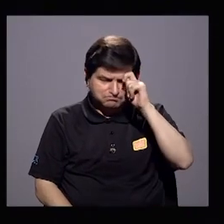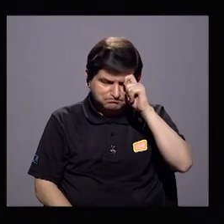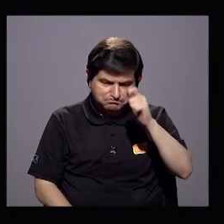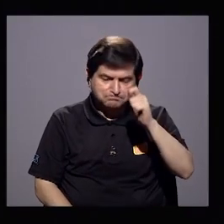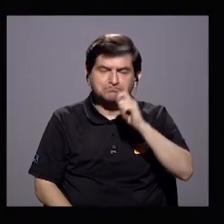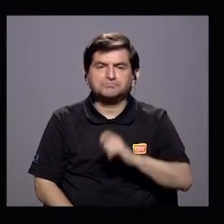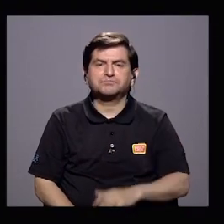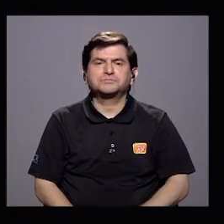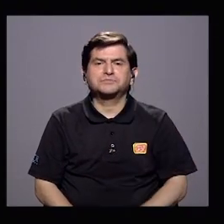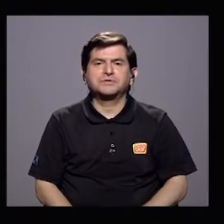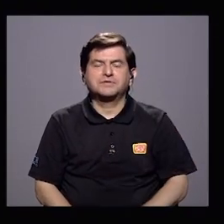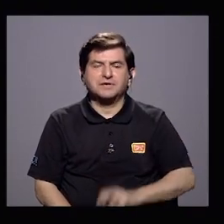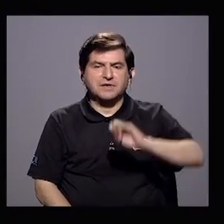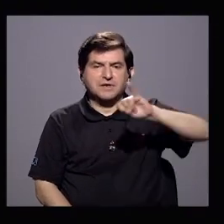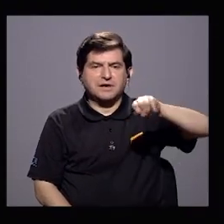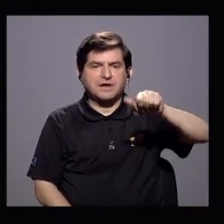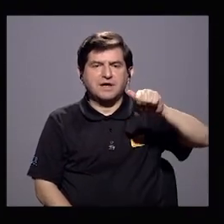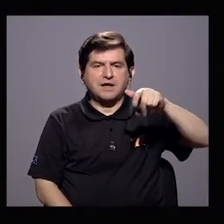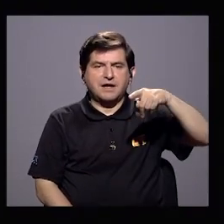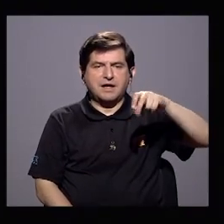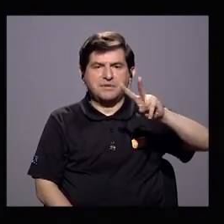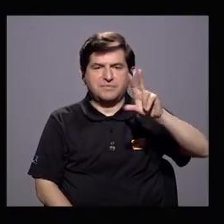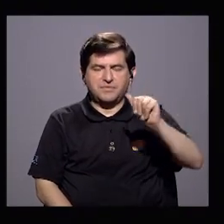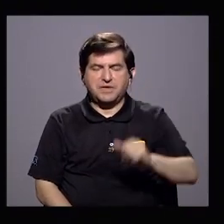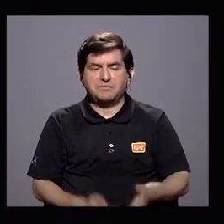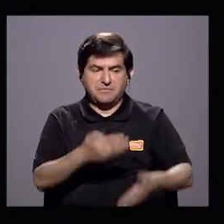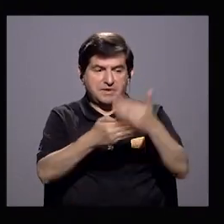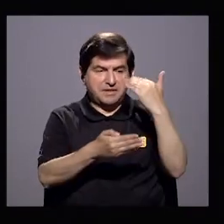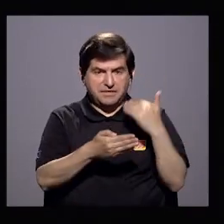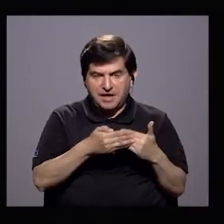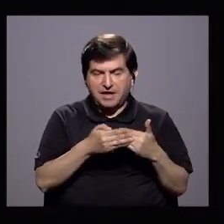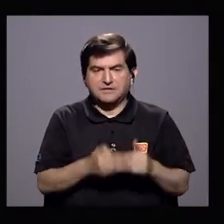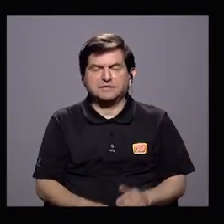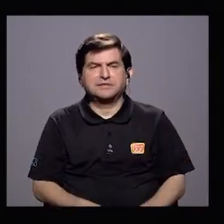que la Japteva que conocíamos hoy puede ser